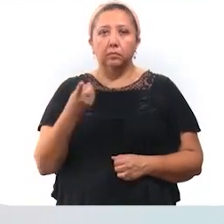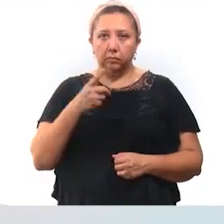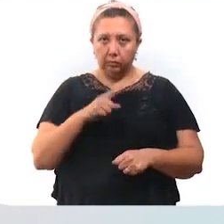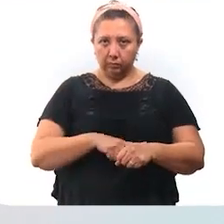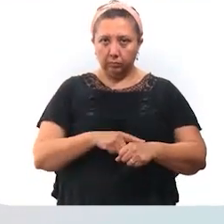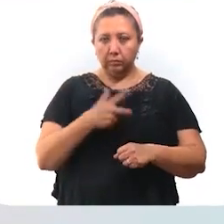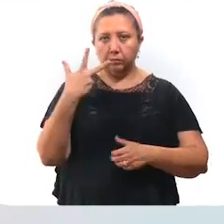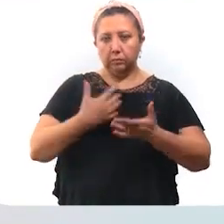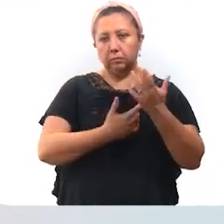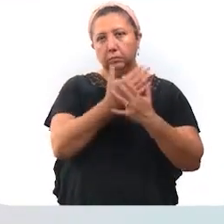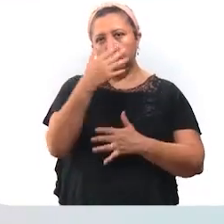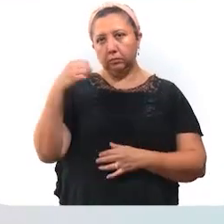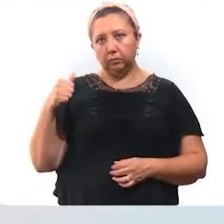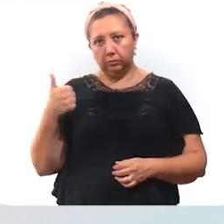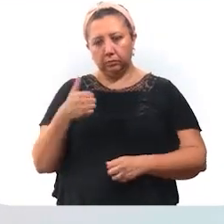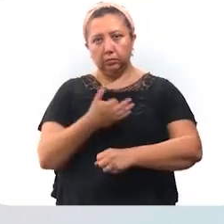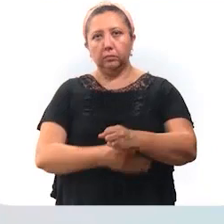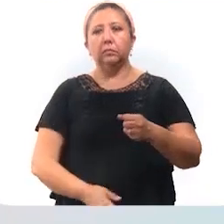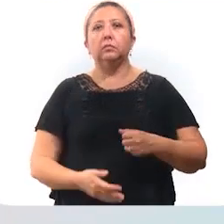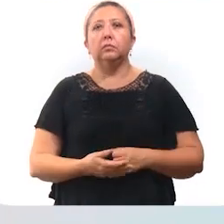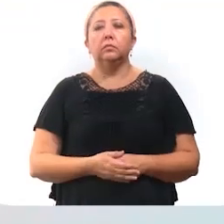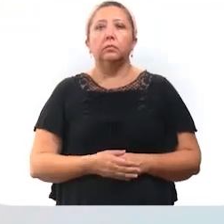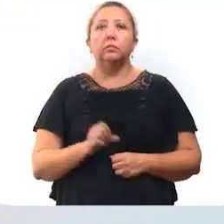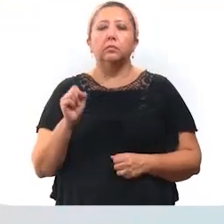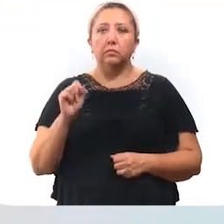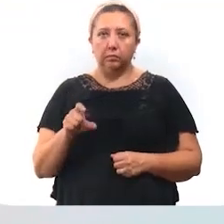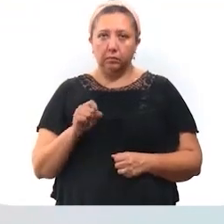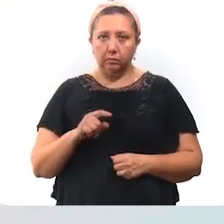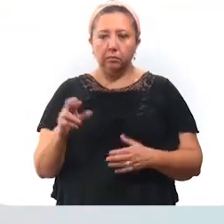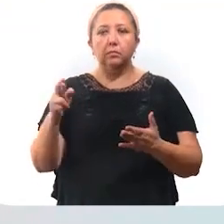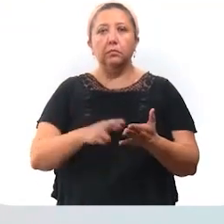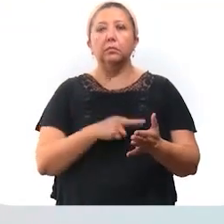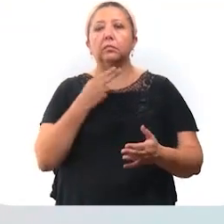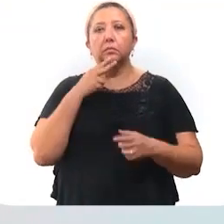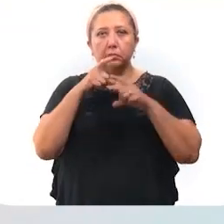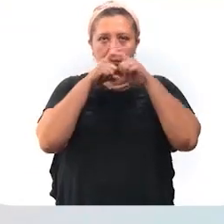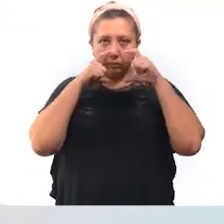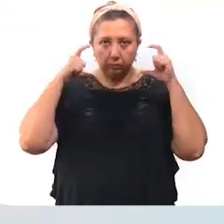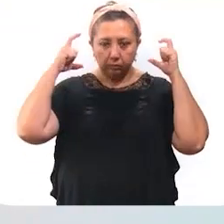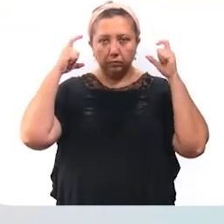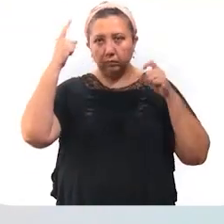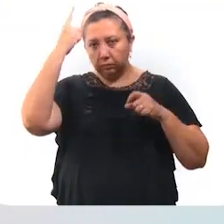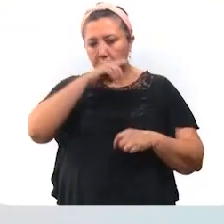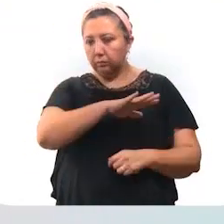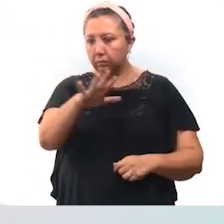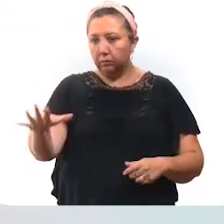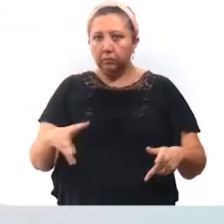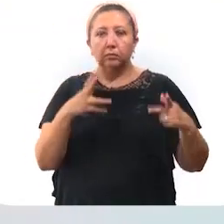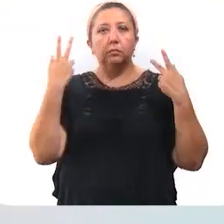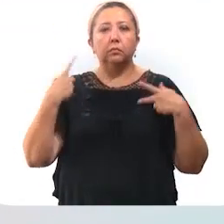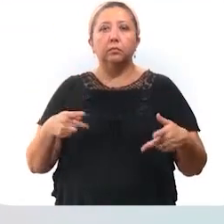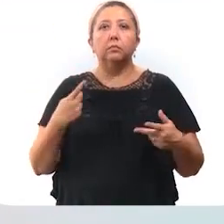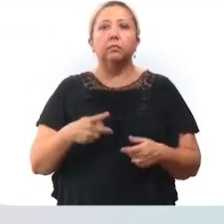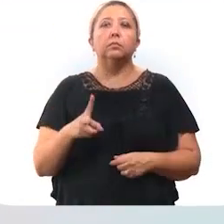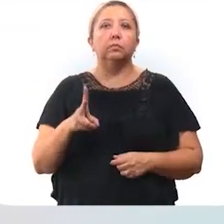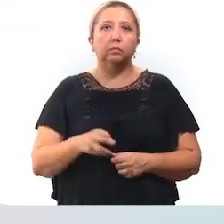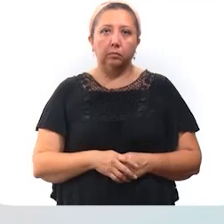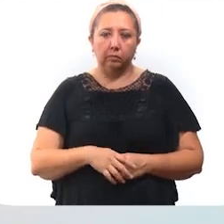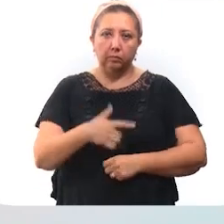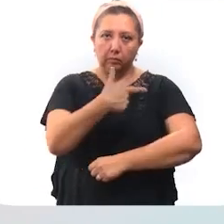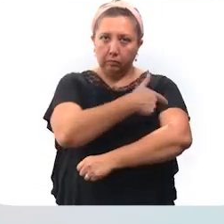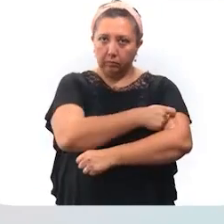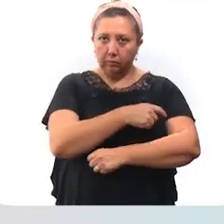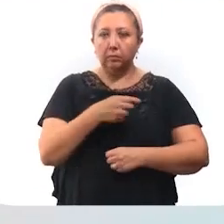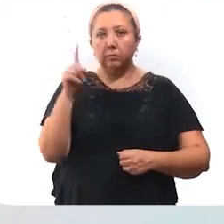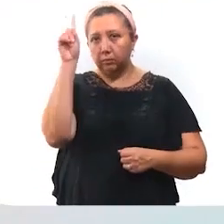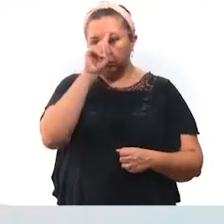en horarios de 8 de la mañana a 6 de la tarde. Asimismo, reitera el uso obligatorio de cubrebocas para toda la población, incluso la